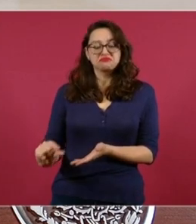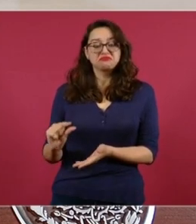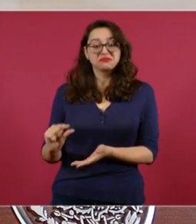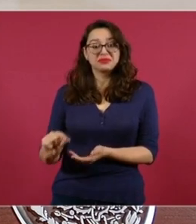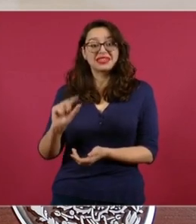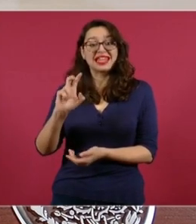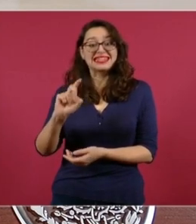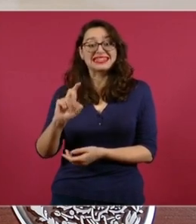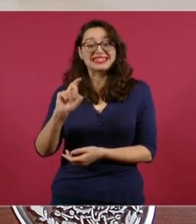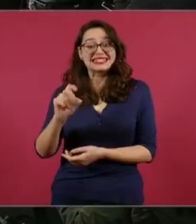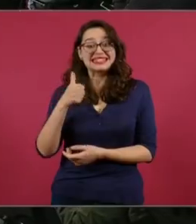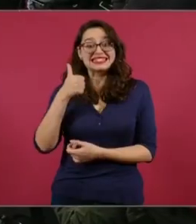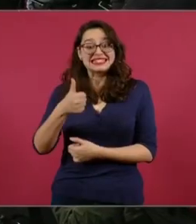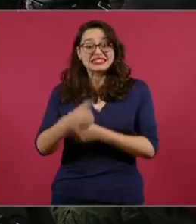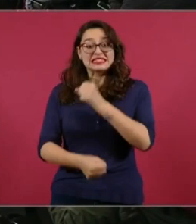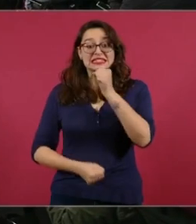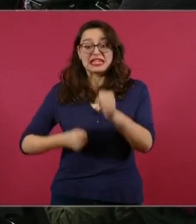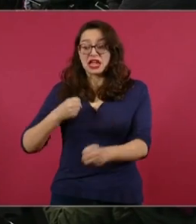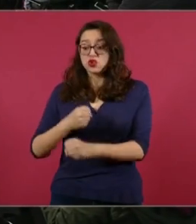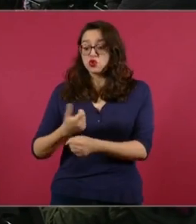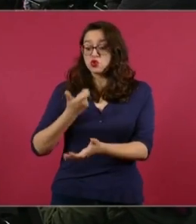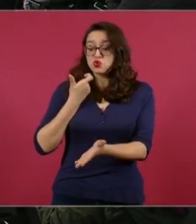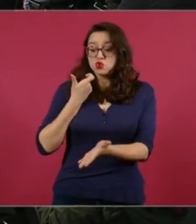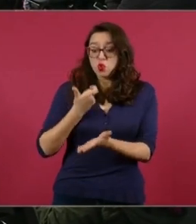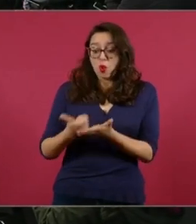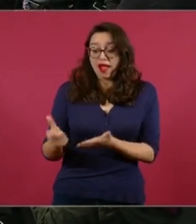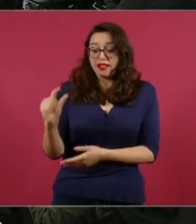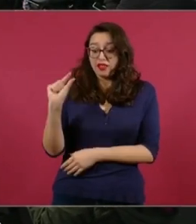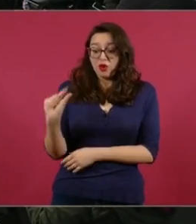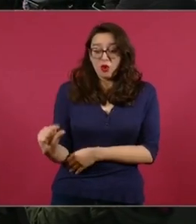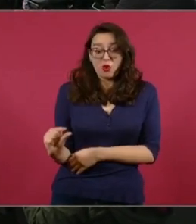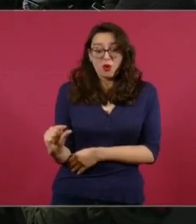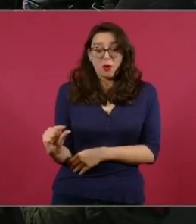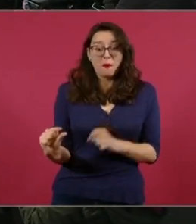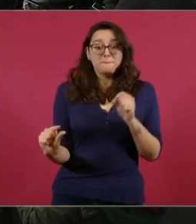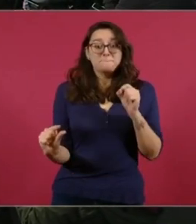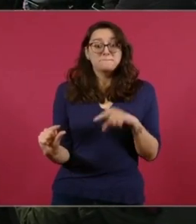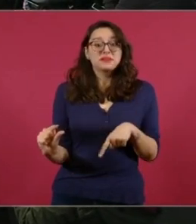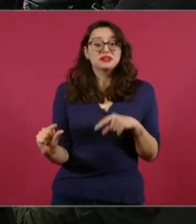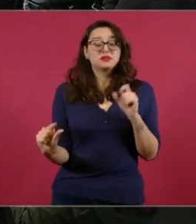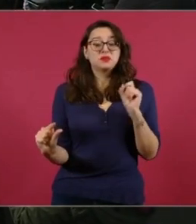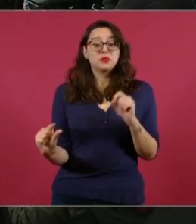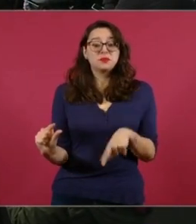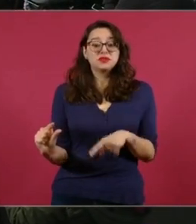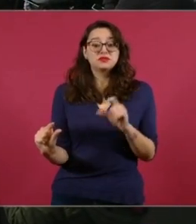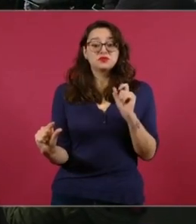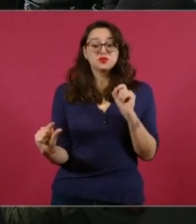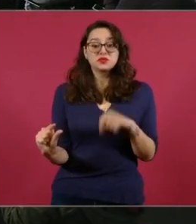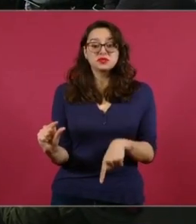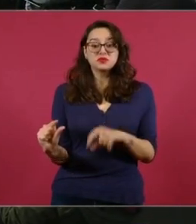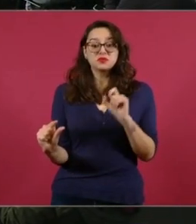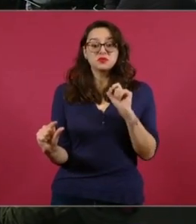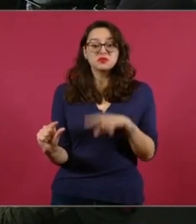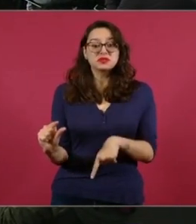36 años sin aumentar el salario, pero no solo no lo aumentaban,